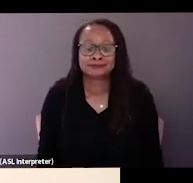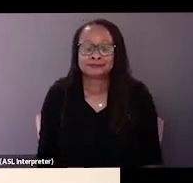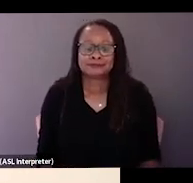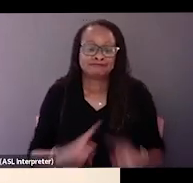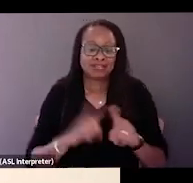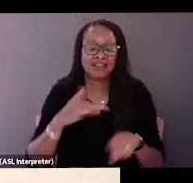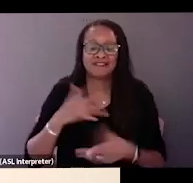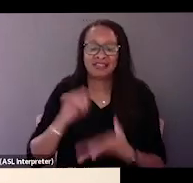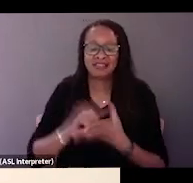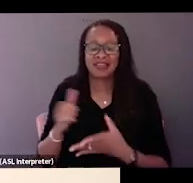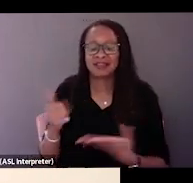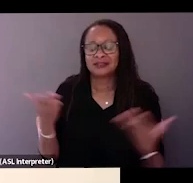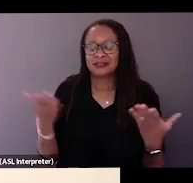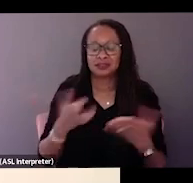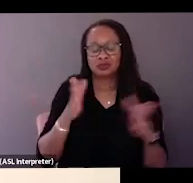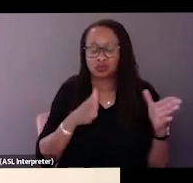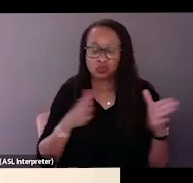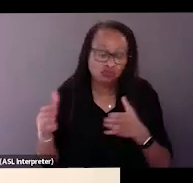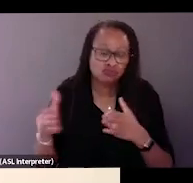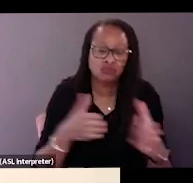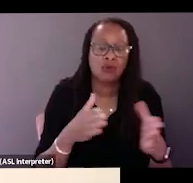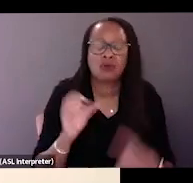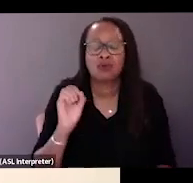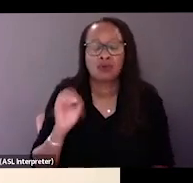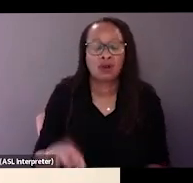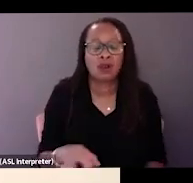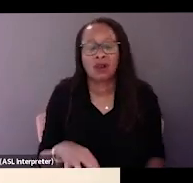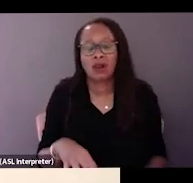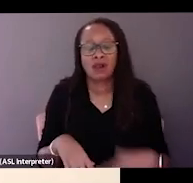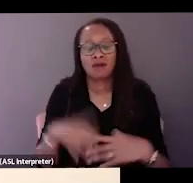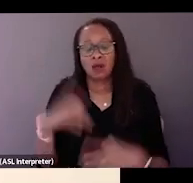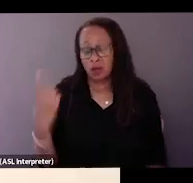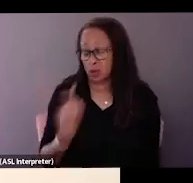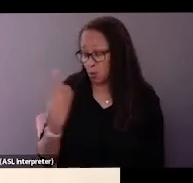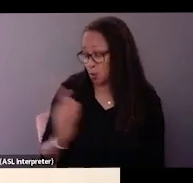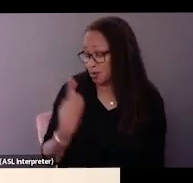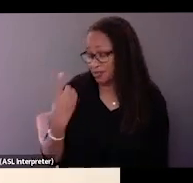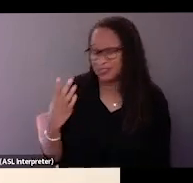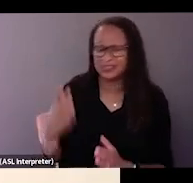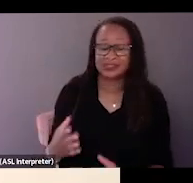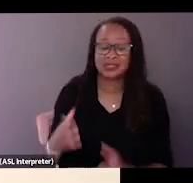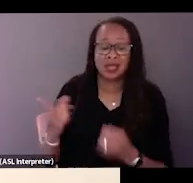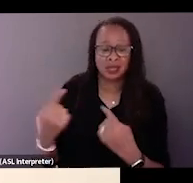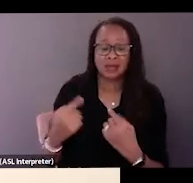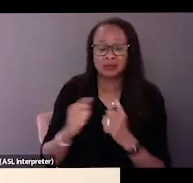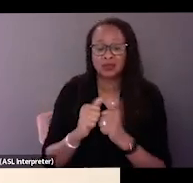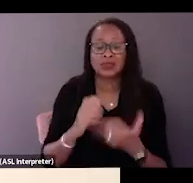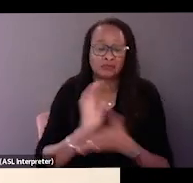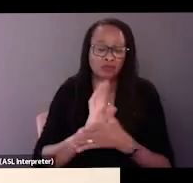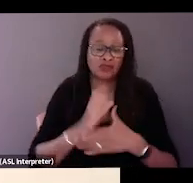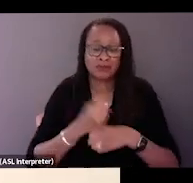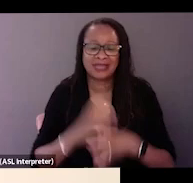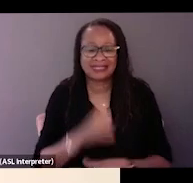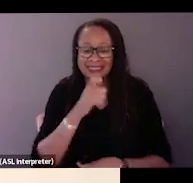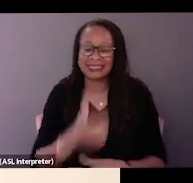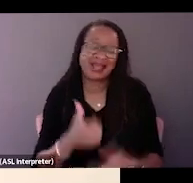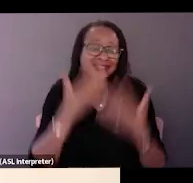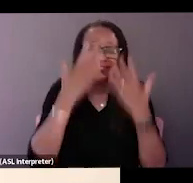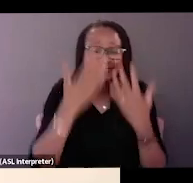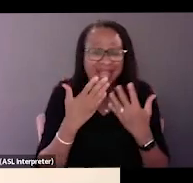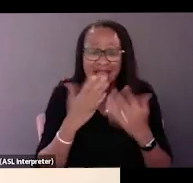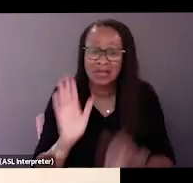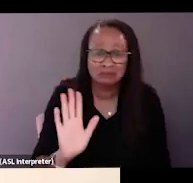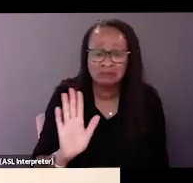que implica hacer cine es una soledad que no es triste, es una soledad que es hermosa para